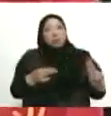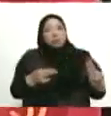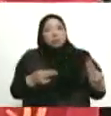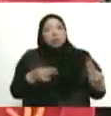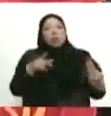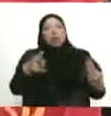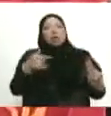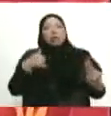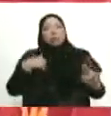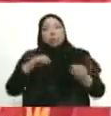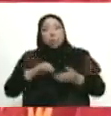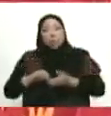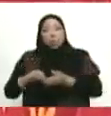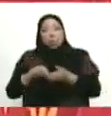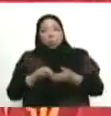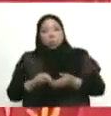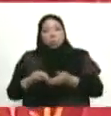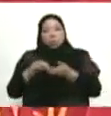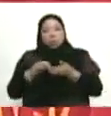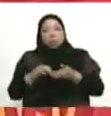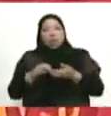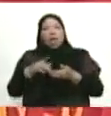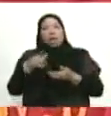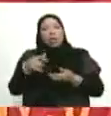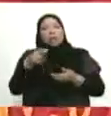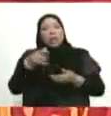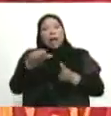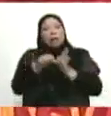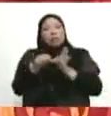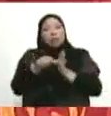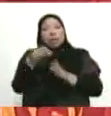en Trujillo, en Isnotú, de allá donde es José Gregorio Hernández, por allá.